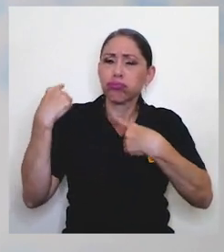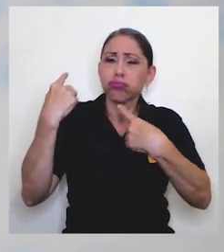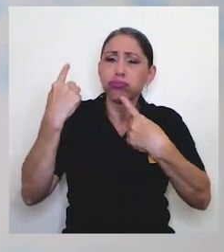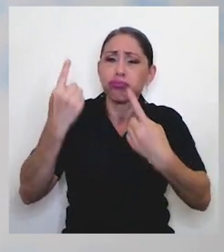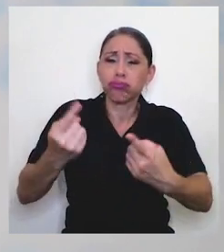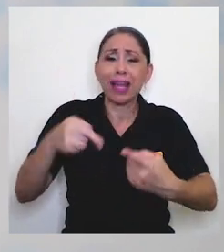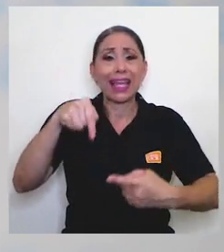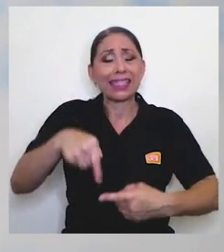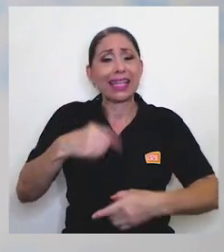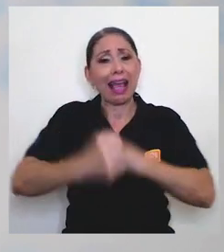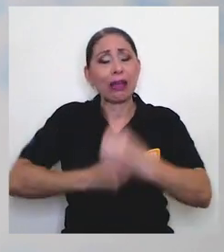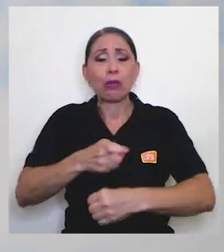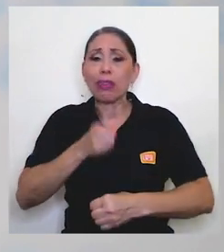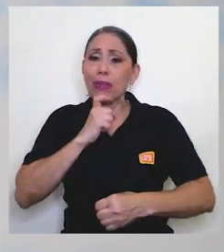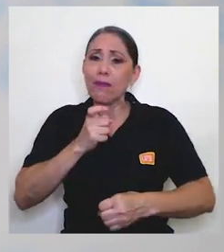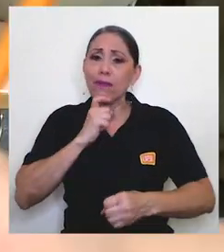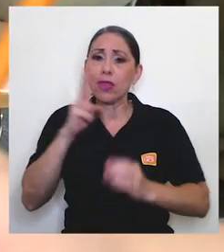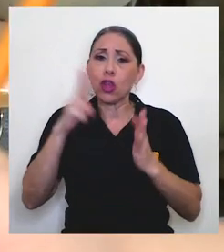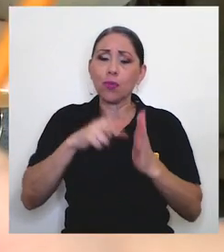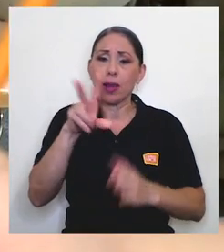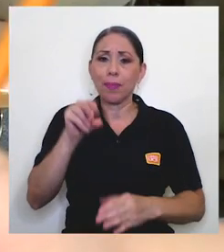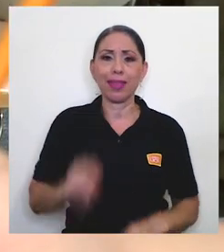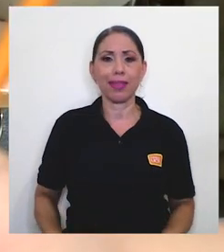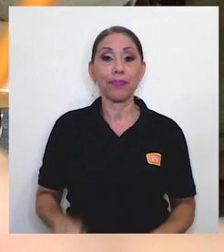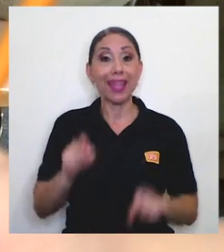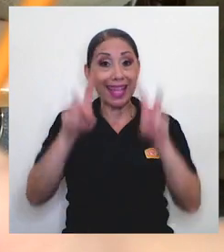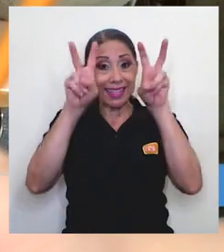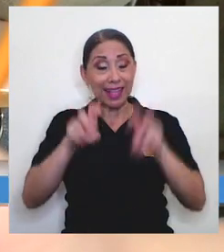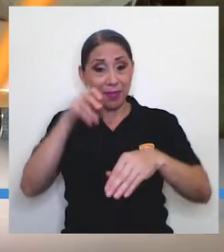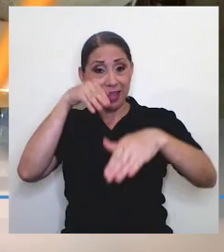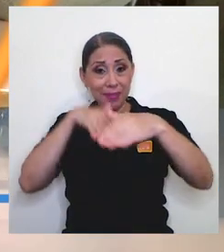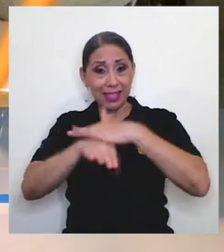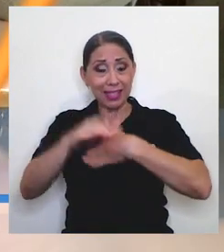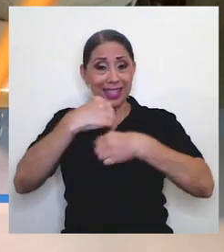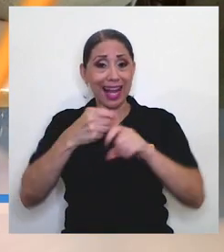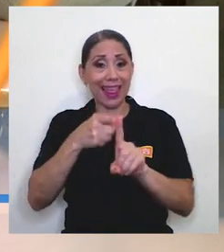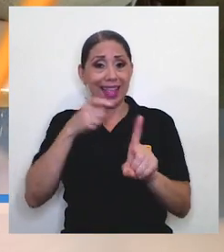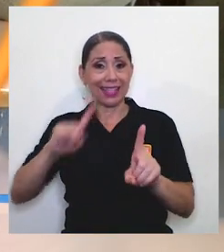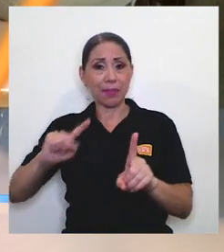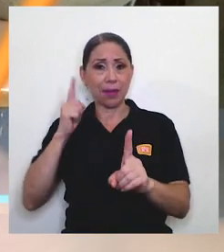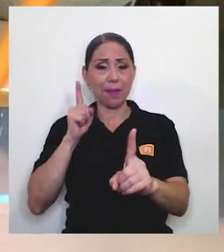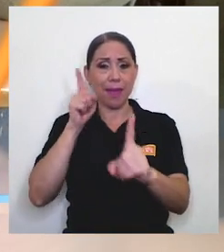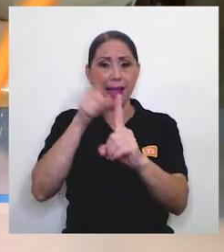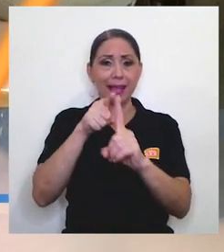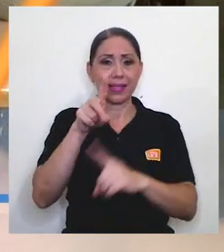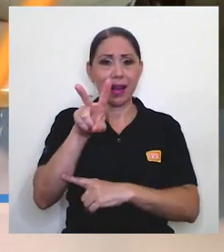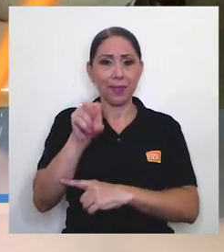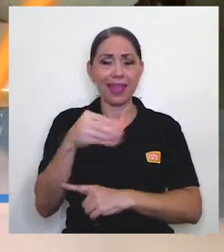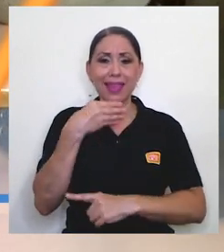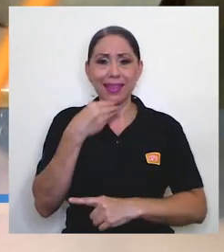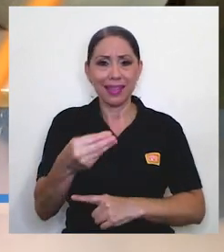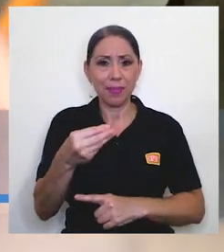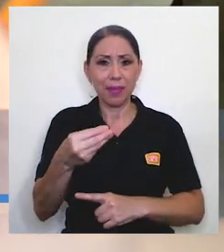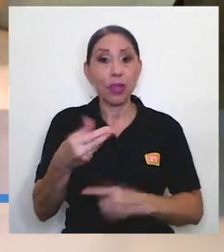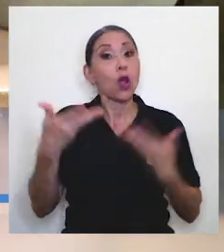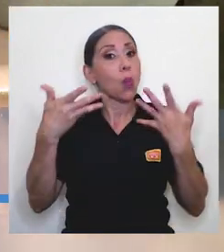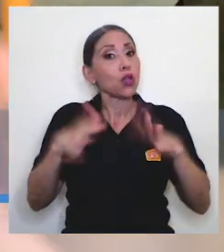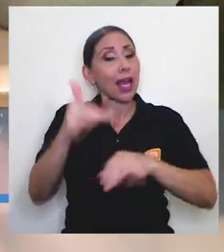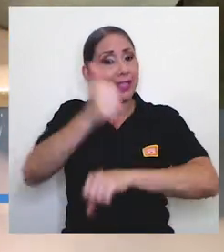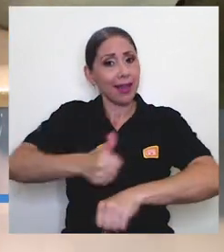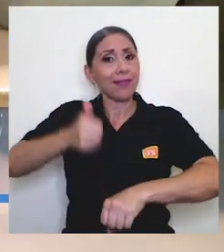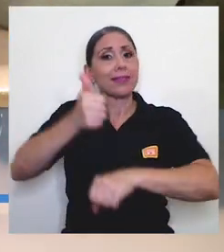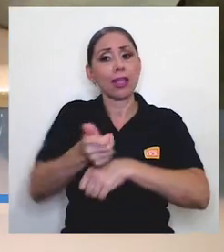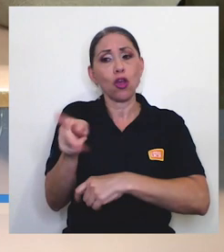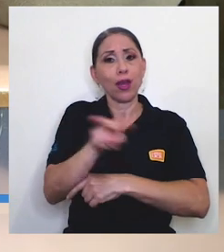año 2020. La prueba se realizará desde el 1 y hasta el 20 de diciembre, como ya estaba estipulado